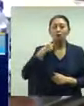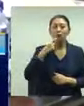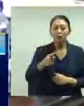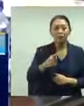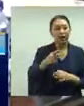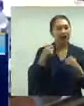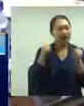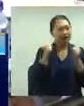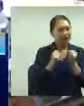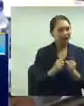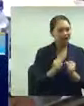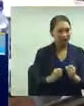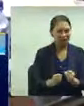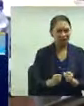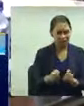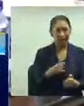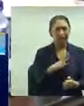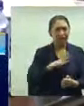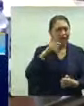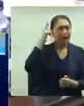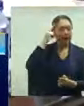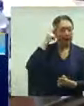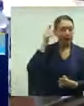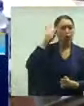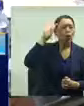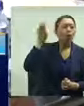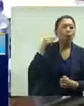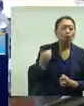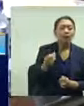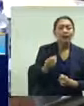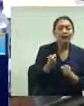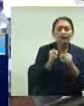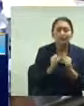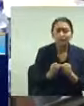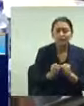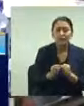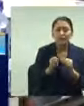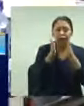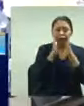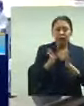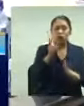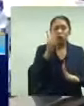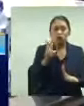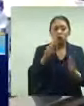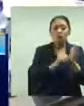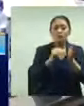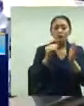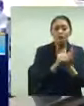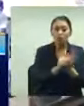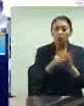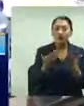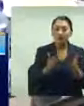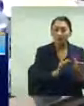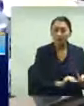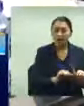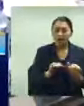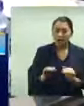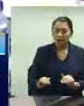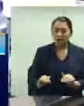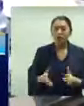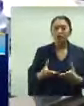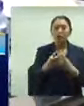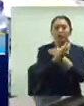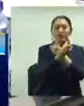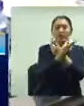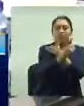las capacidades de prestación. Atender a 2 millones de niños con la demanda de revisiones y